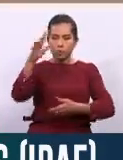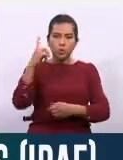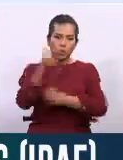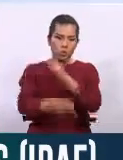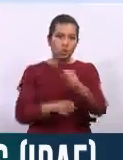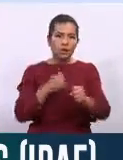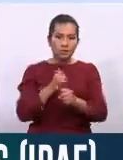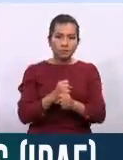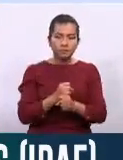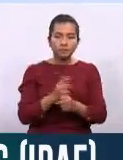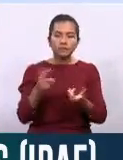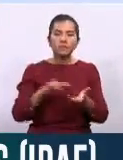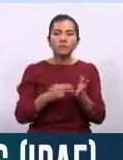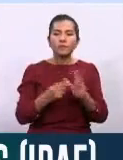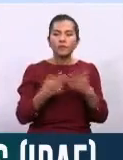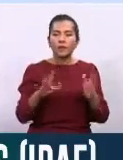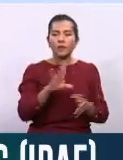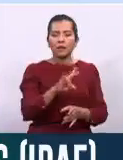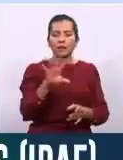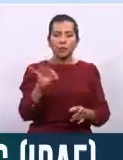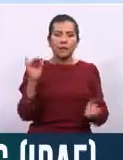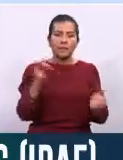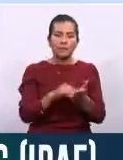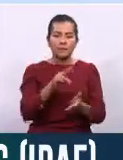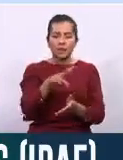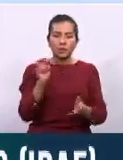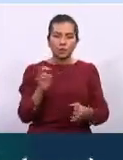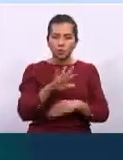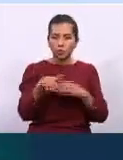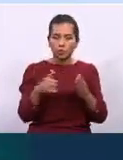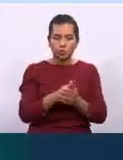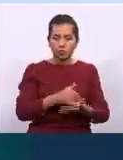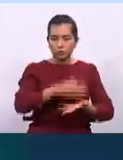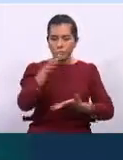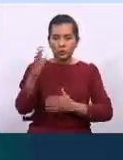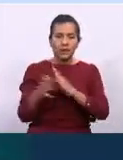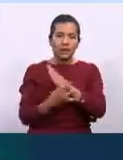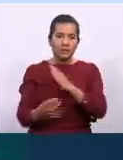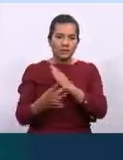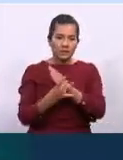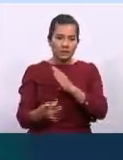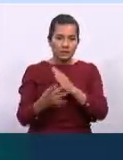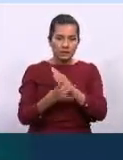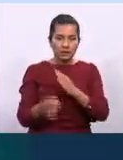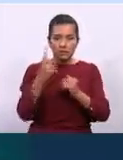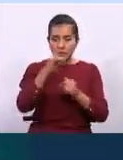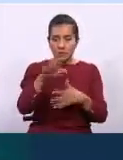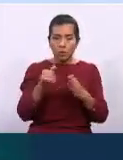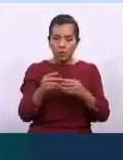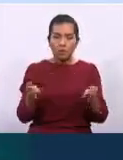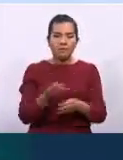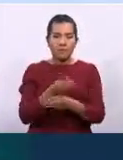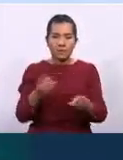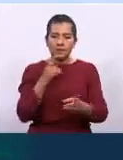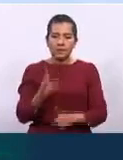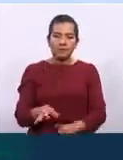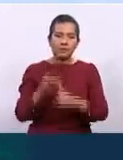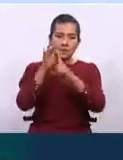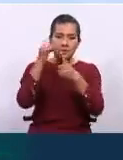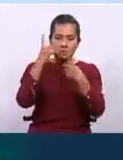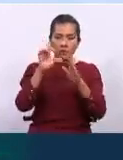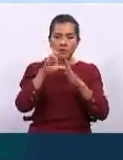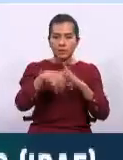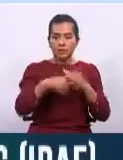obtener entonces es 79.200 toneladas de aceite crudo, que va a ser considerado como materia prima para